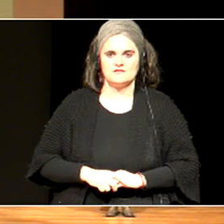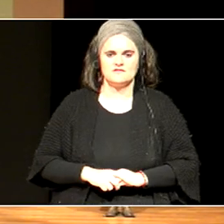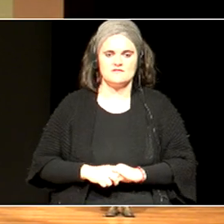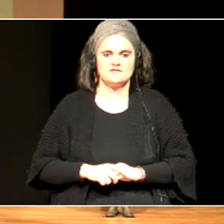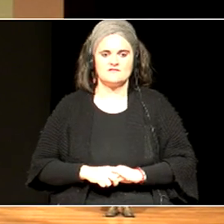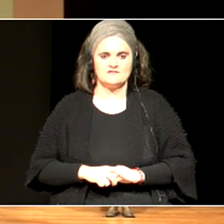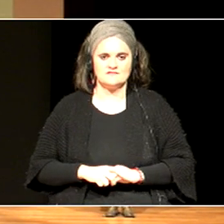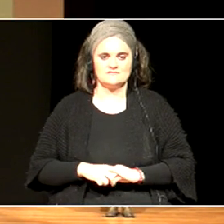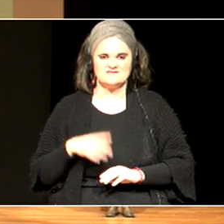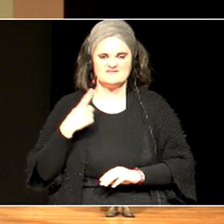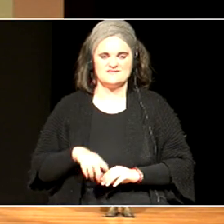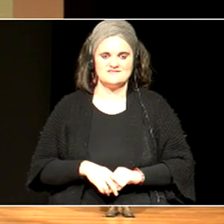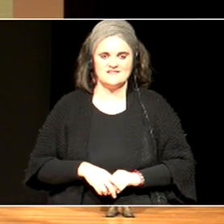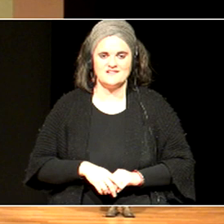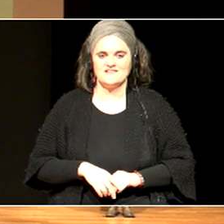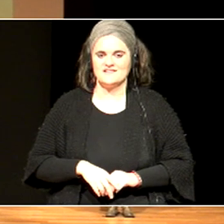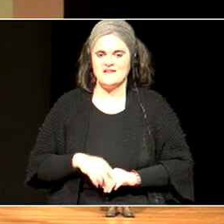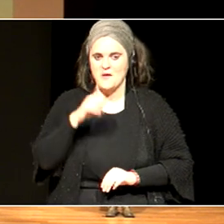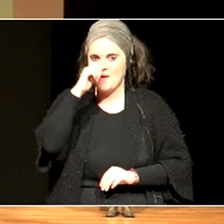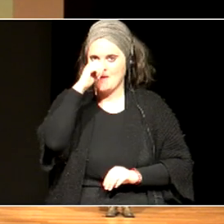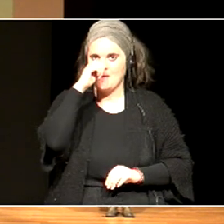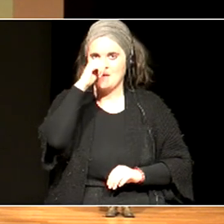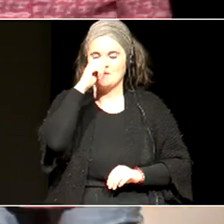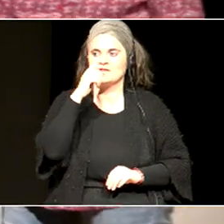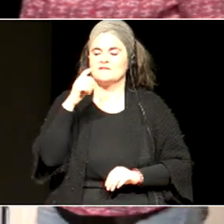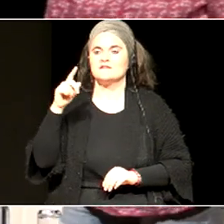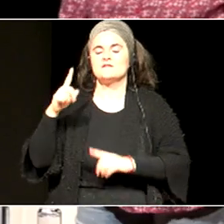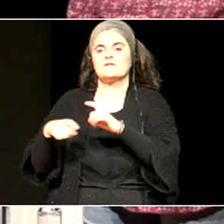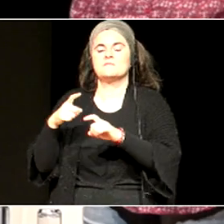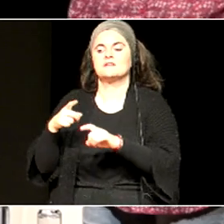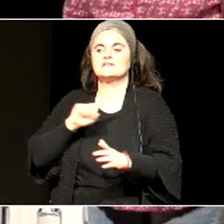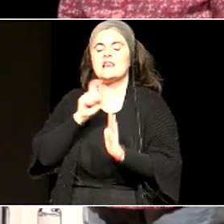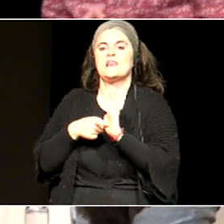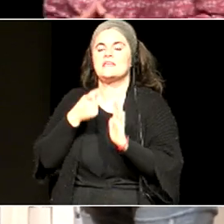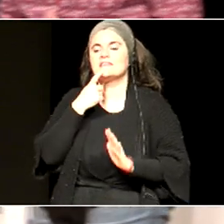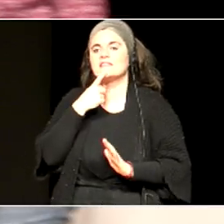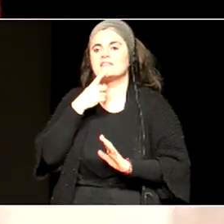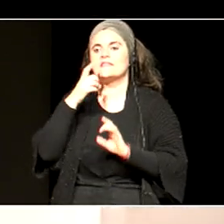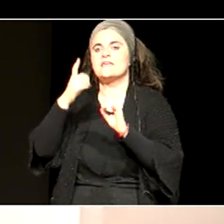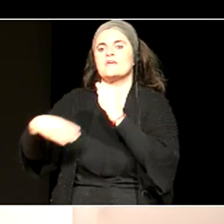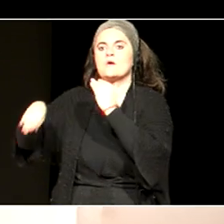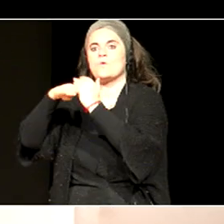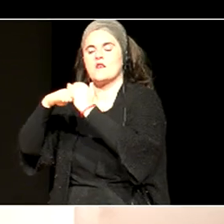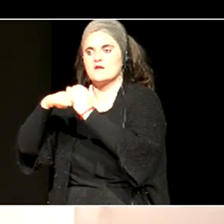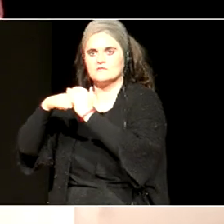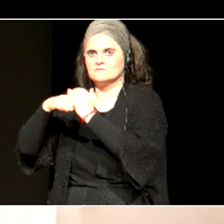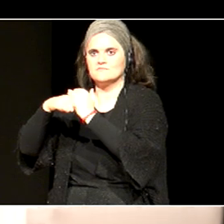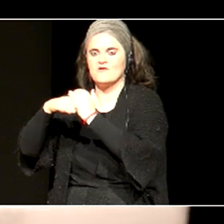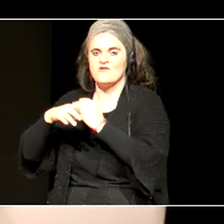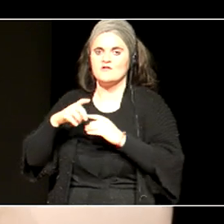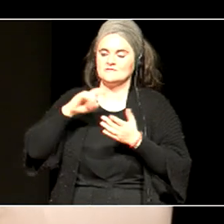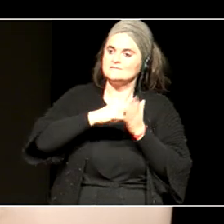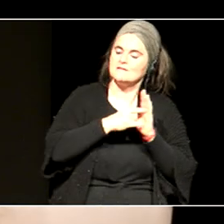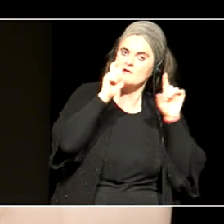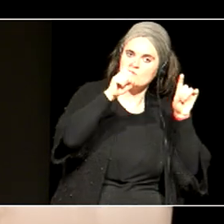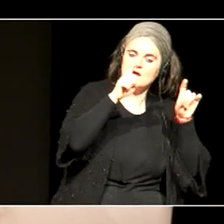las familias no tienen obligación por ley de ser igualitarias el sistema educativo sí las familias